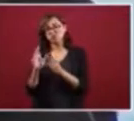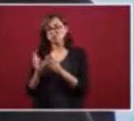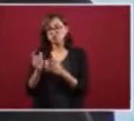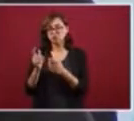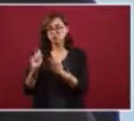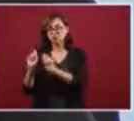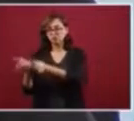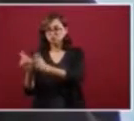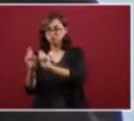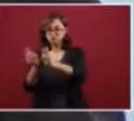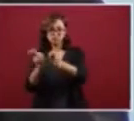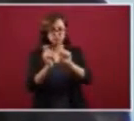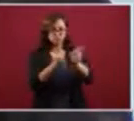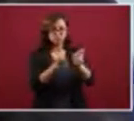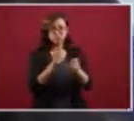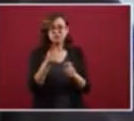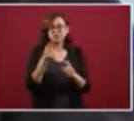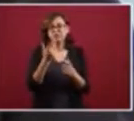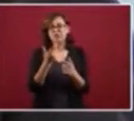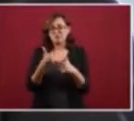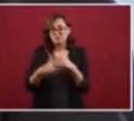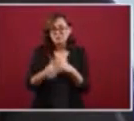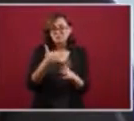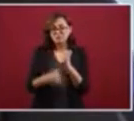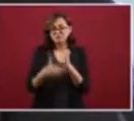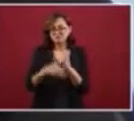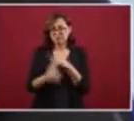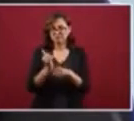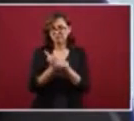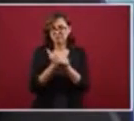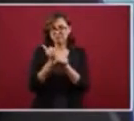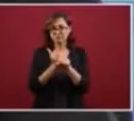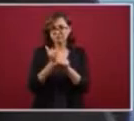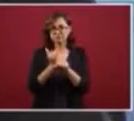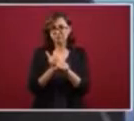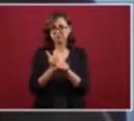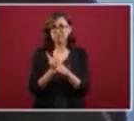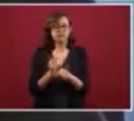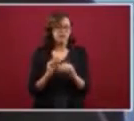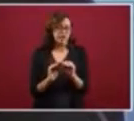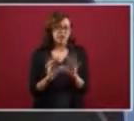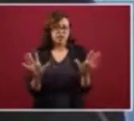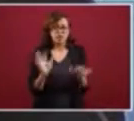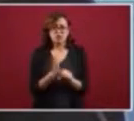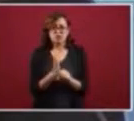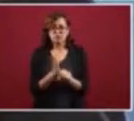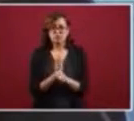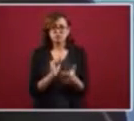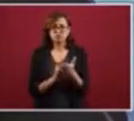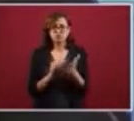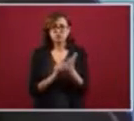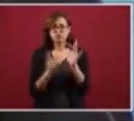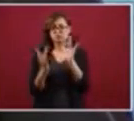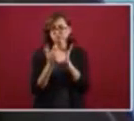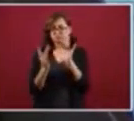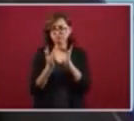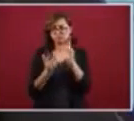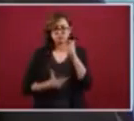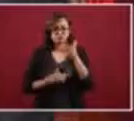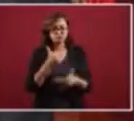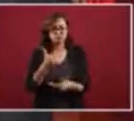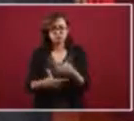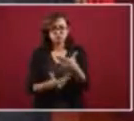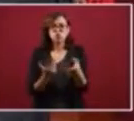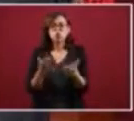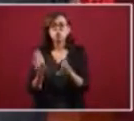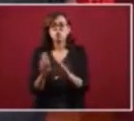también pendiente el desarrollo de una tarea. Hay comunicaciones que naturalmente se están llevando a cabo continuamente para ver cómo va el proceso, para